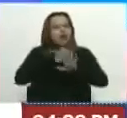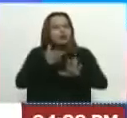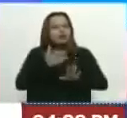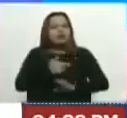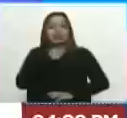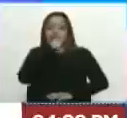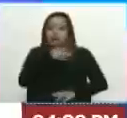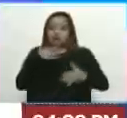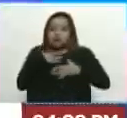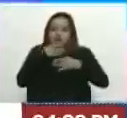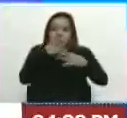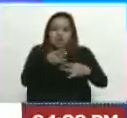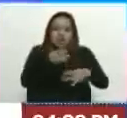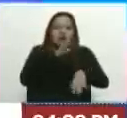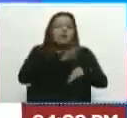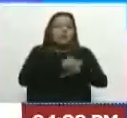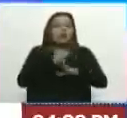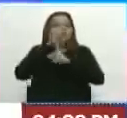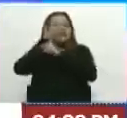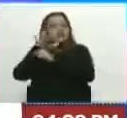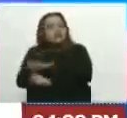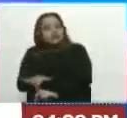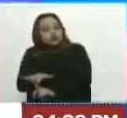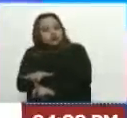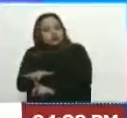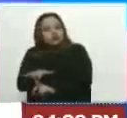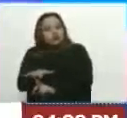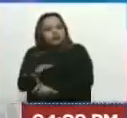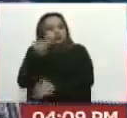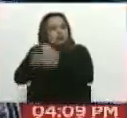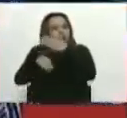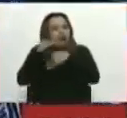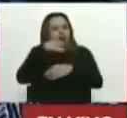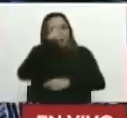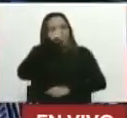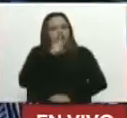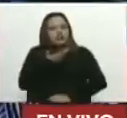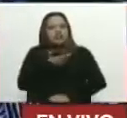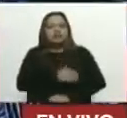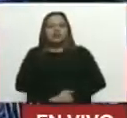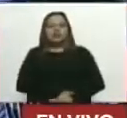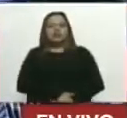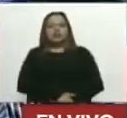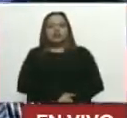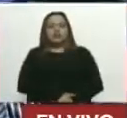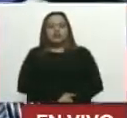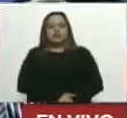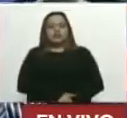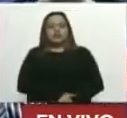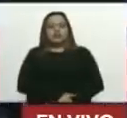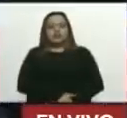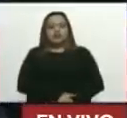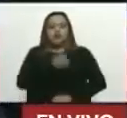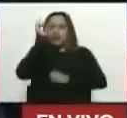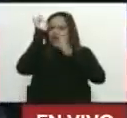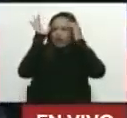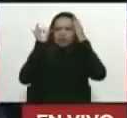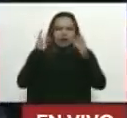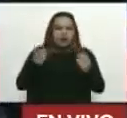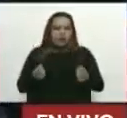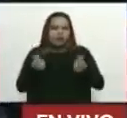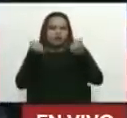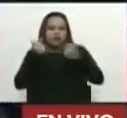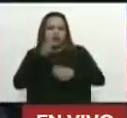interesante, porque la dictadura, en una de esas cosas, de esos inventos hábiles que